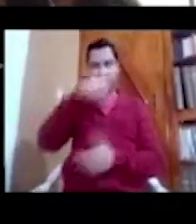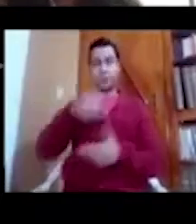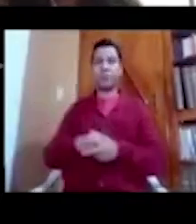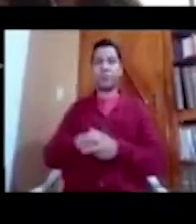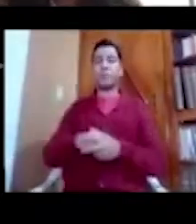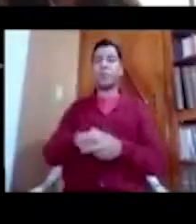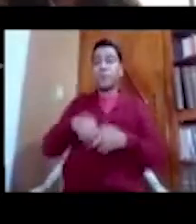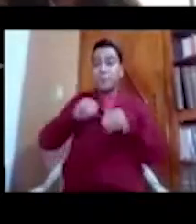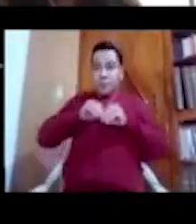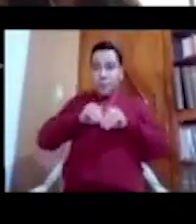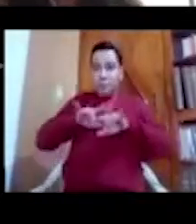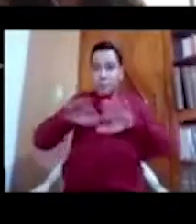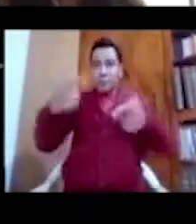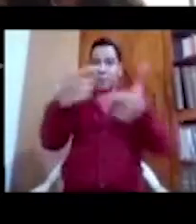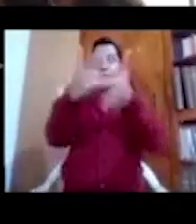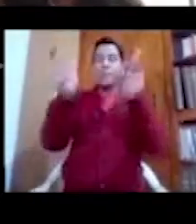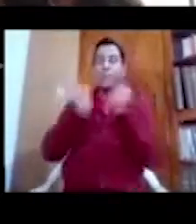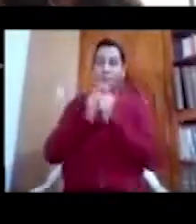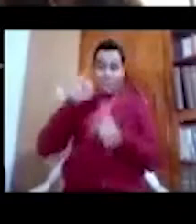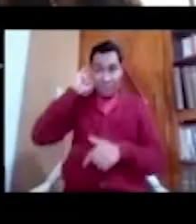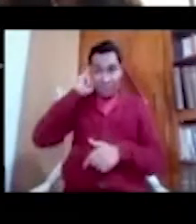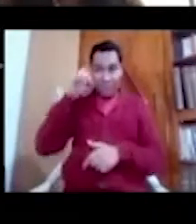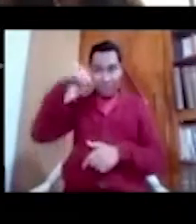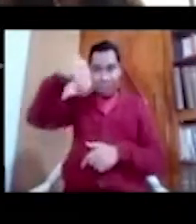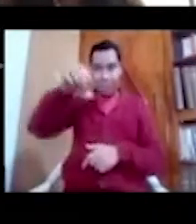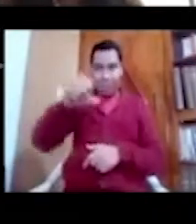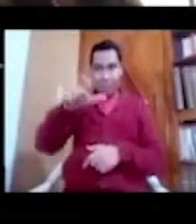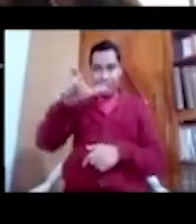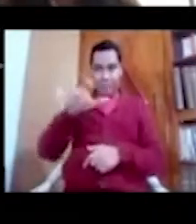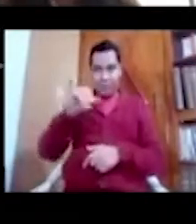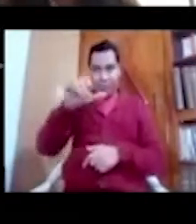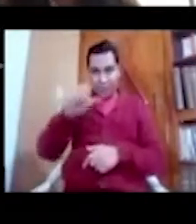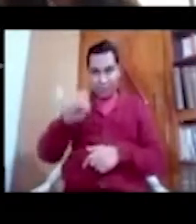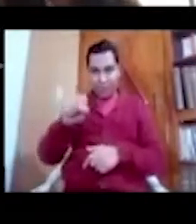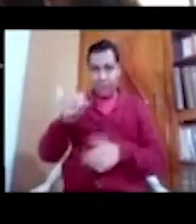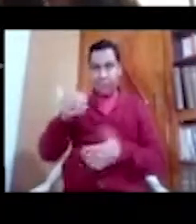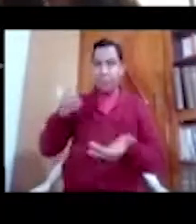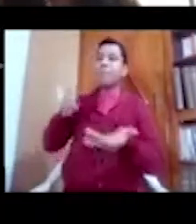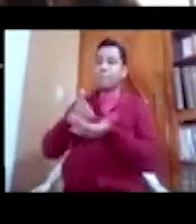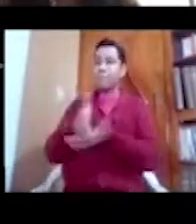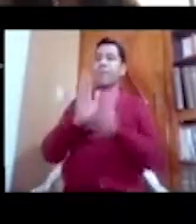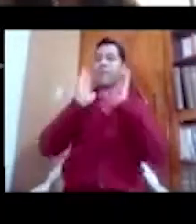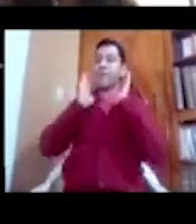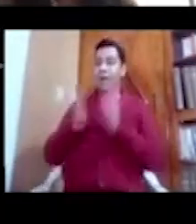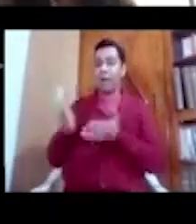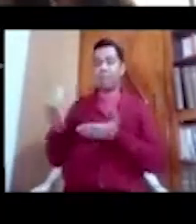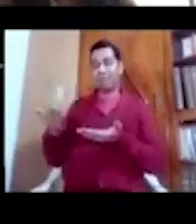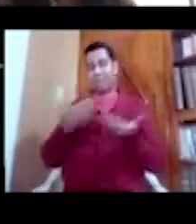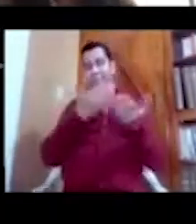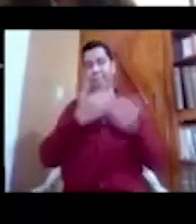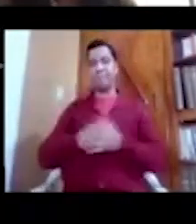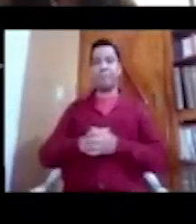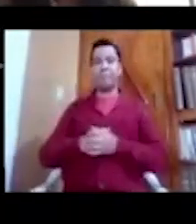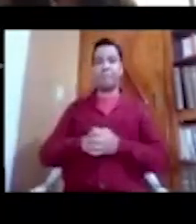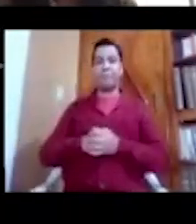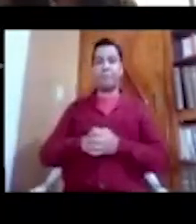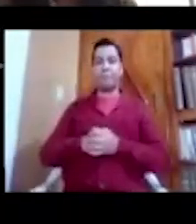mexica podría estar apuntando, aunque ya había hecho algunas incursiones a ese territorio. Siguiente, por favor.